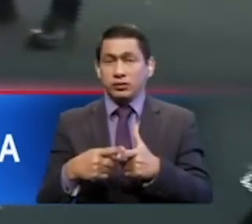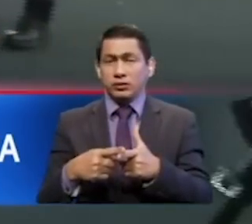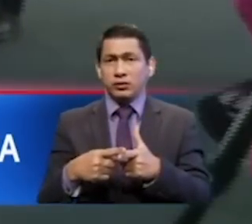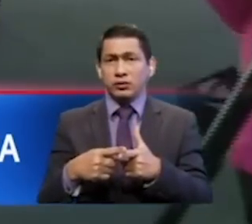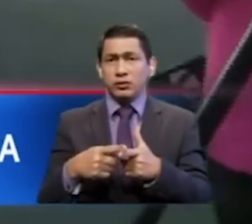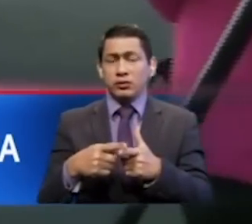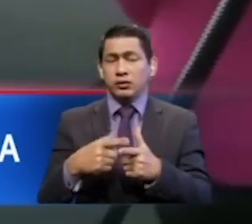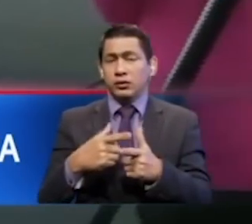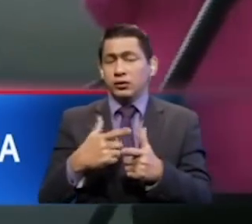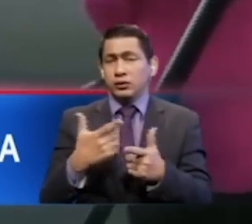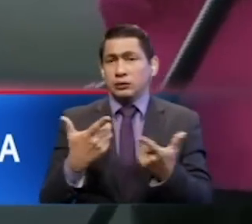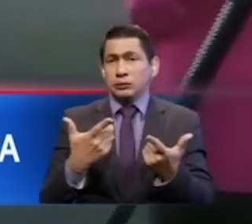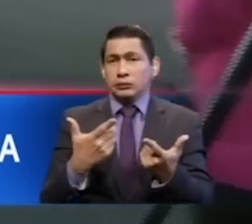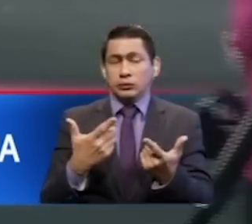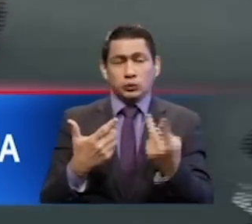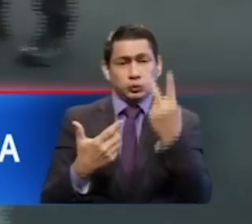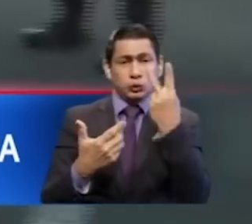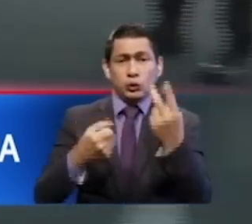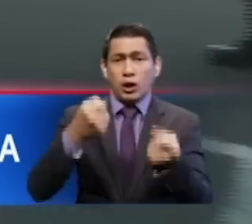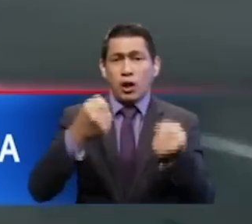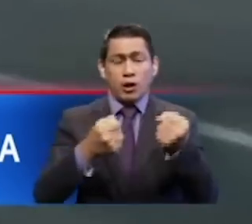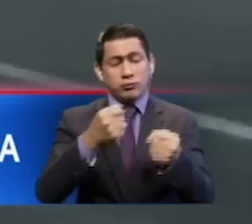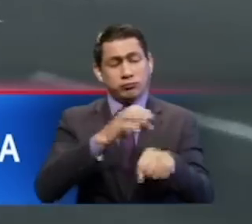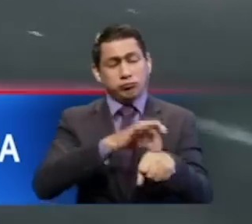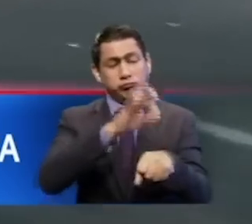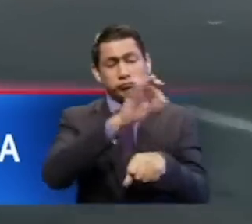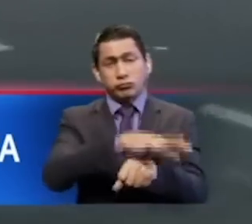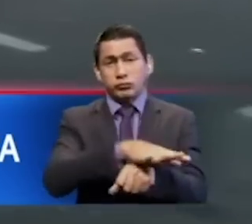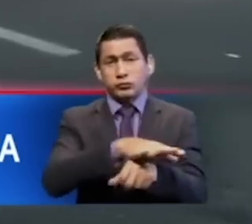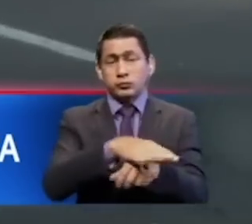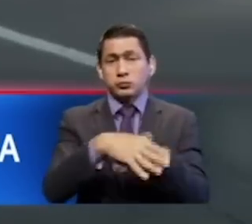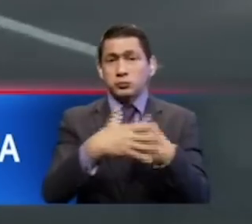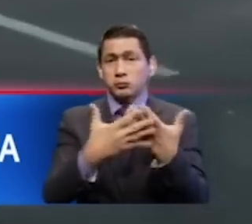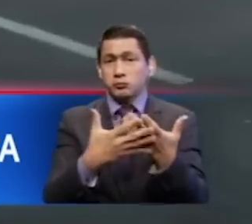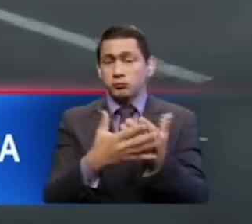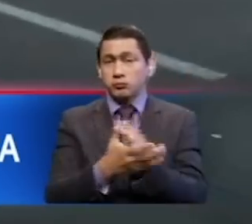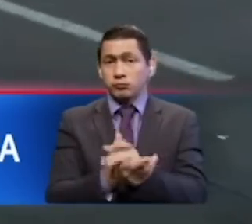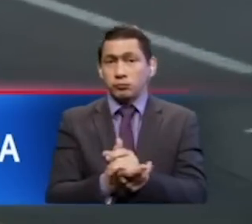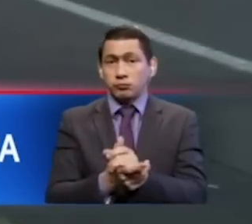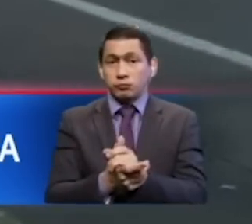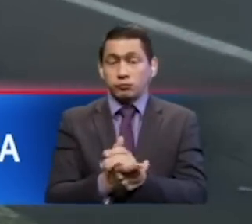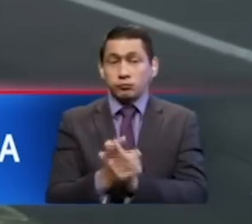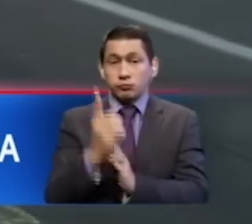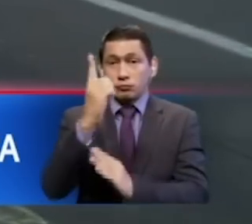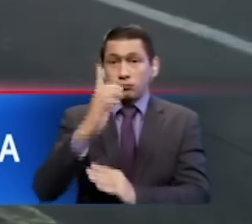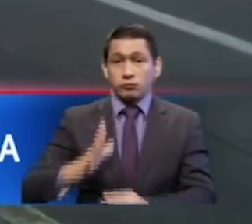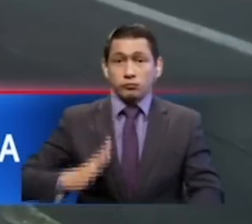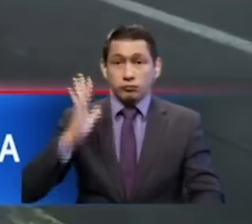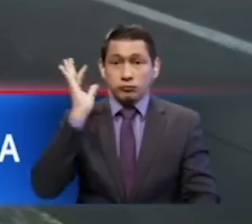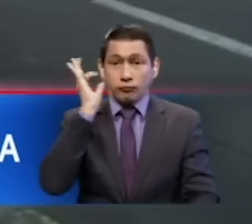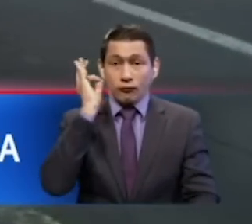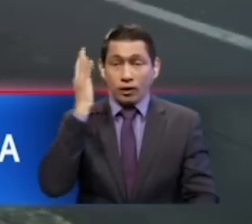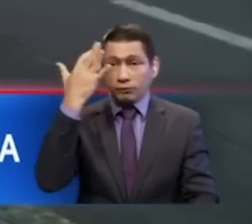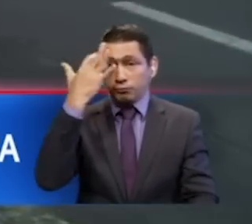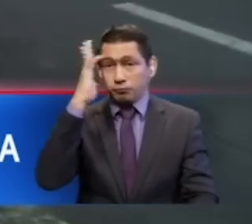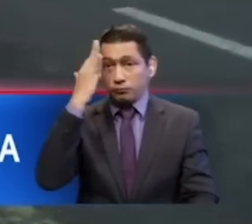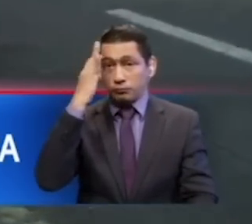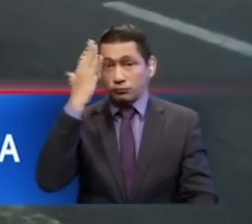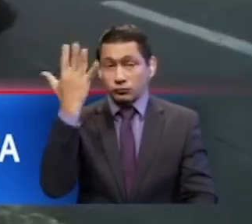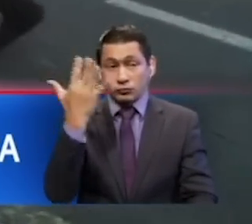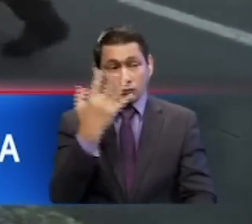vehículos. Al parecer una señora que era la dueña del vehículo prácticamente se encontraba alarmada. No sé bien lo que habría